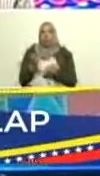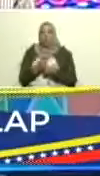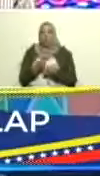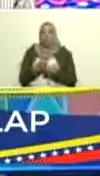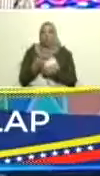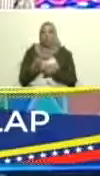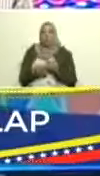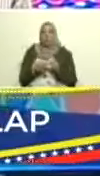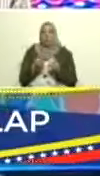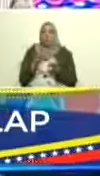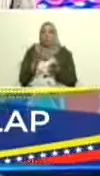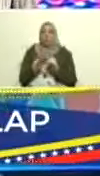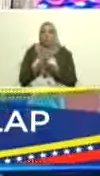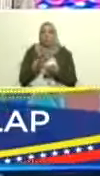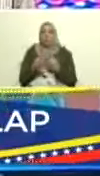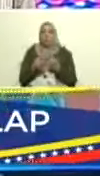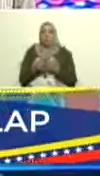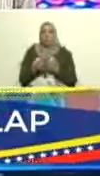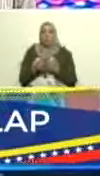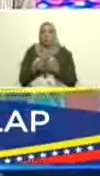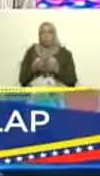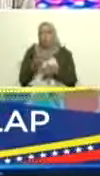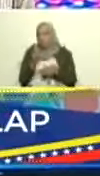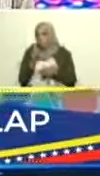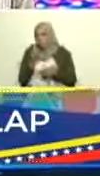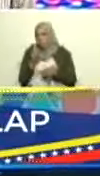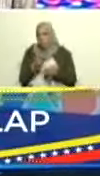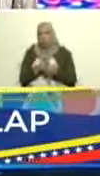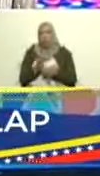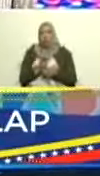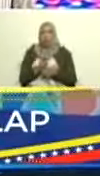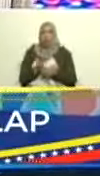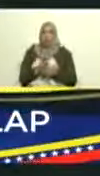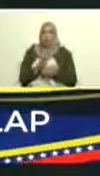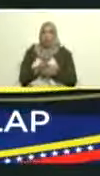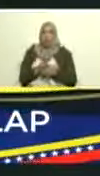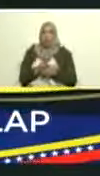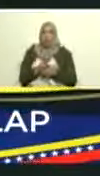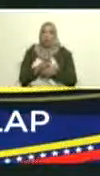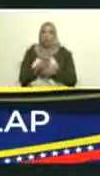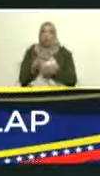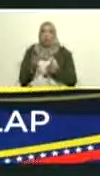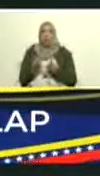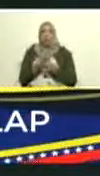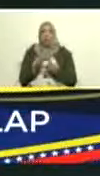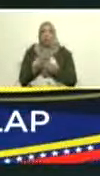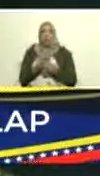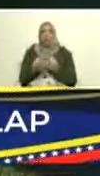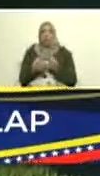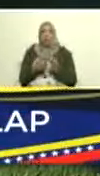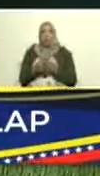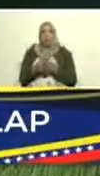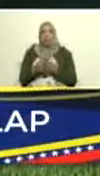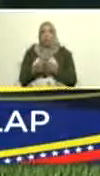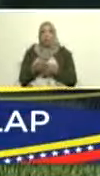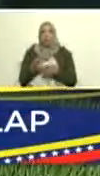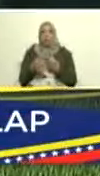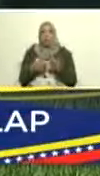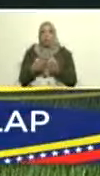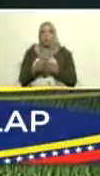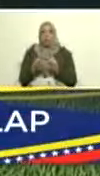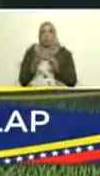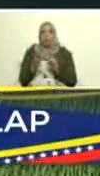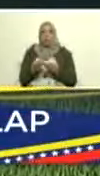acciones concretas de los nudos críticos. Trabuco CLAP, rápidamente le digo, la palabra trabuco viene de un concepto, de un